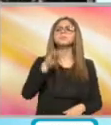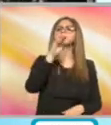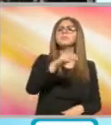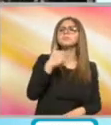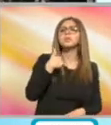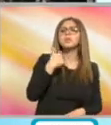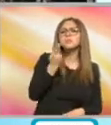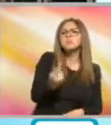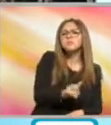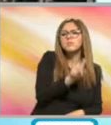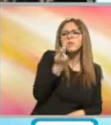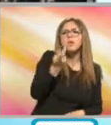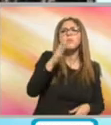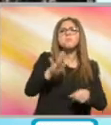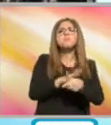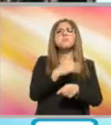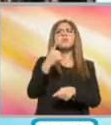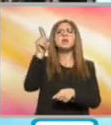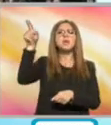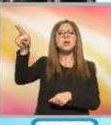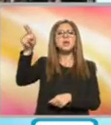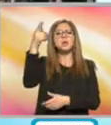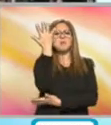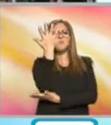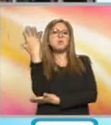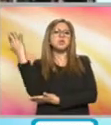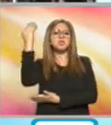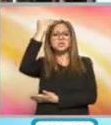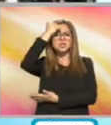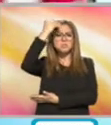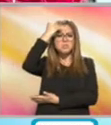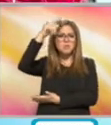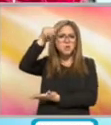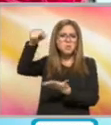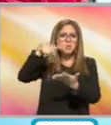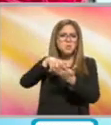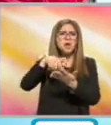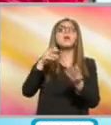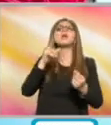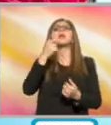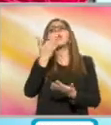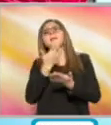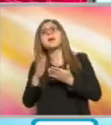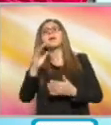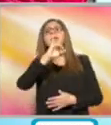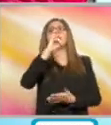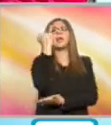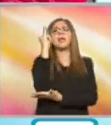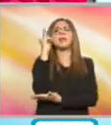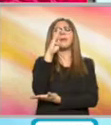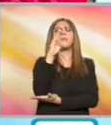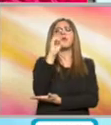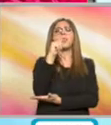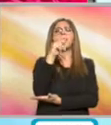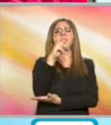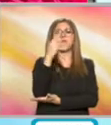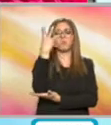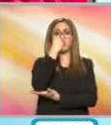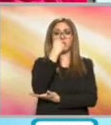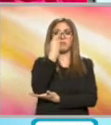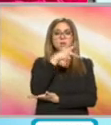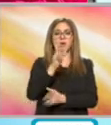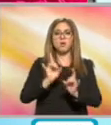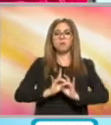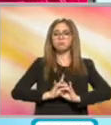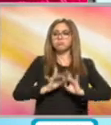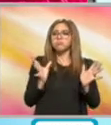eligen como sede el bosque de Chapultepec y sobre todo el Jardín Botánico, que es un lugar maravilloso y que de pronto como que se